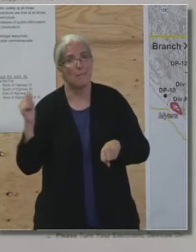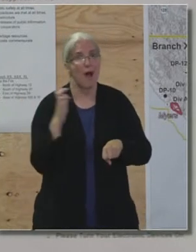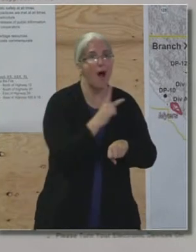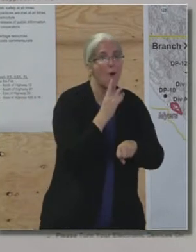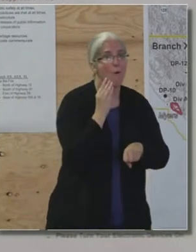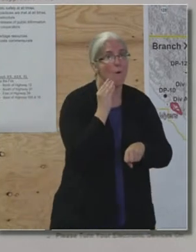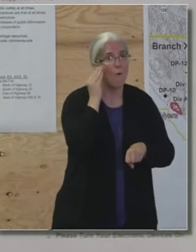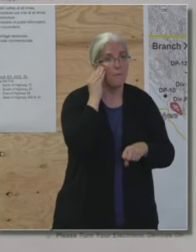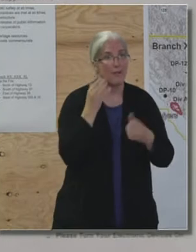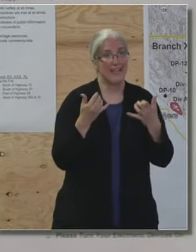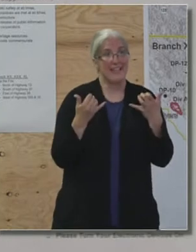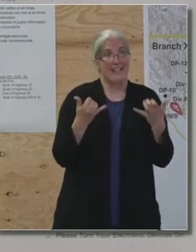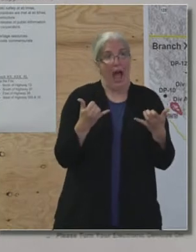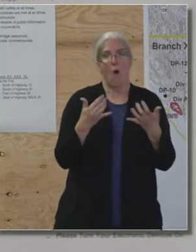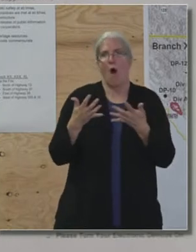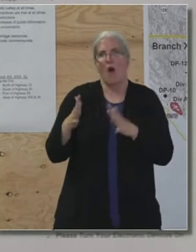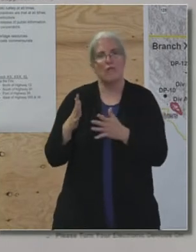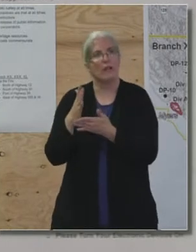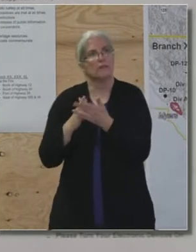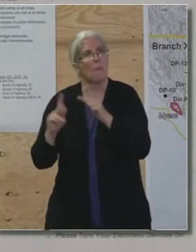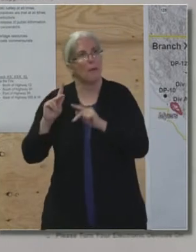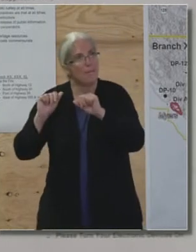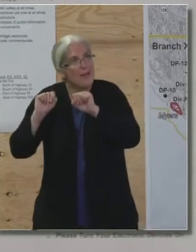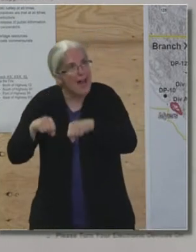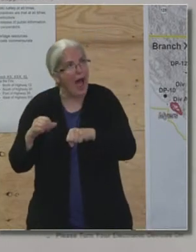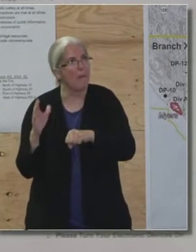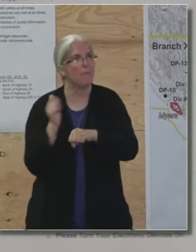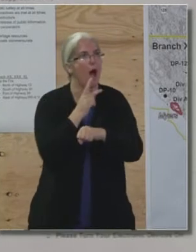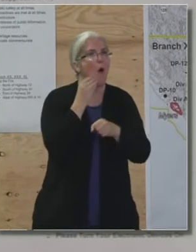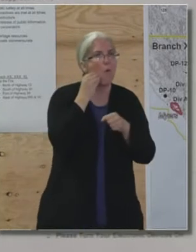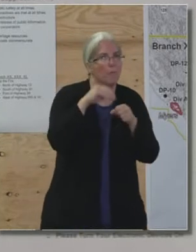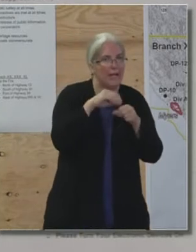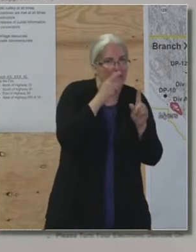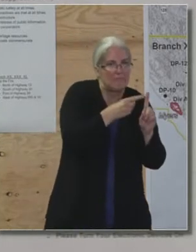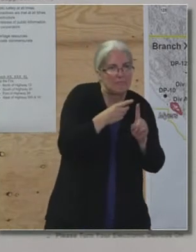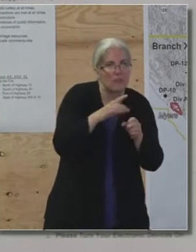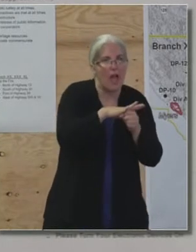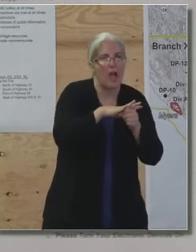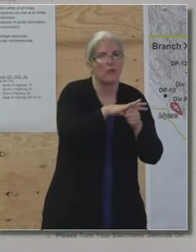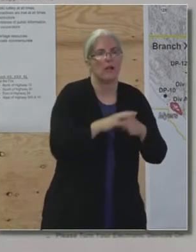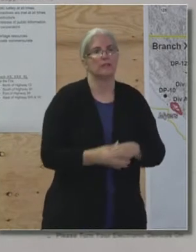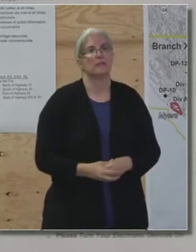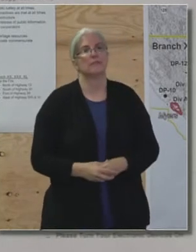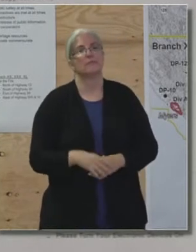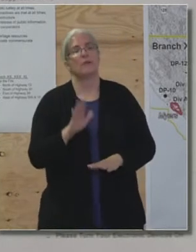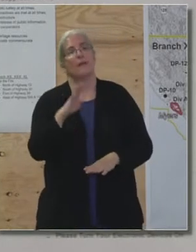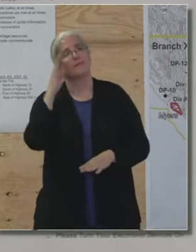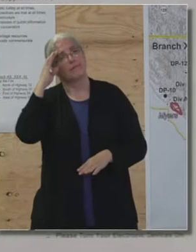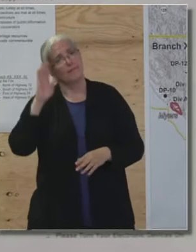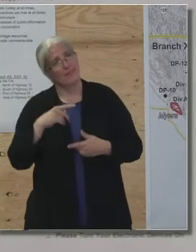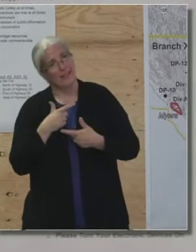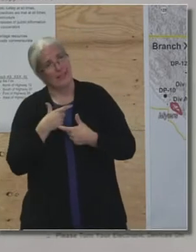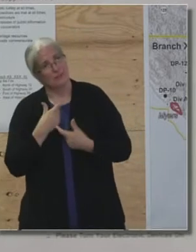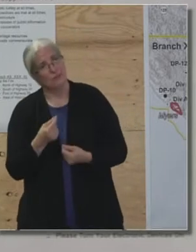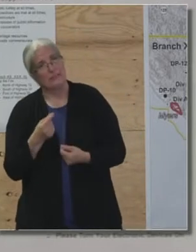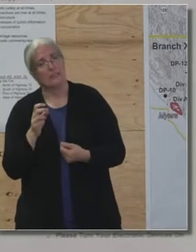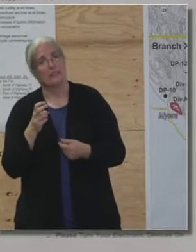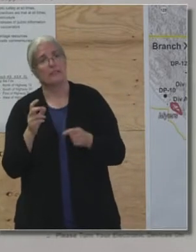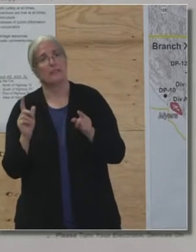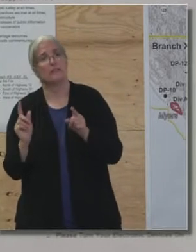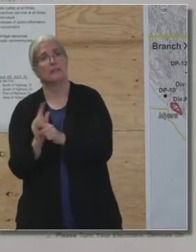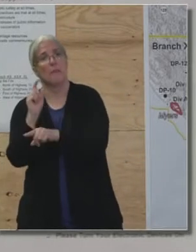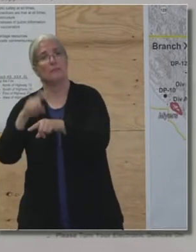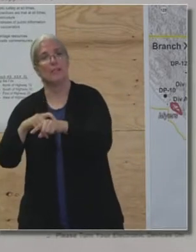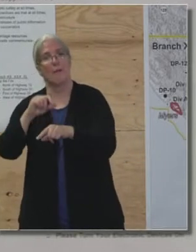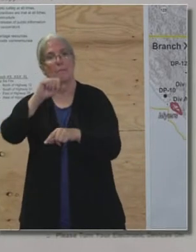mismo ya lo hacemos tenemos órdenes de evacuación que se han levantado en algunos lugares y junto con esto esto es interesante también estamos en el proceso